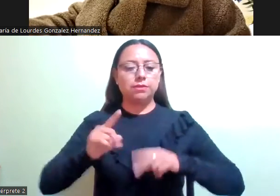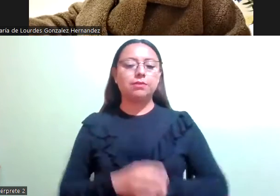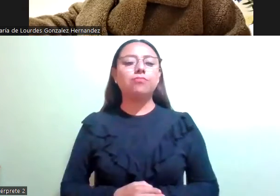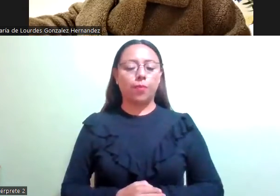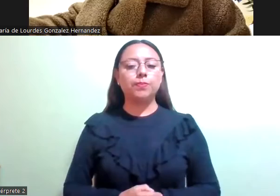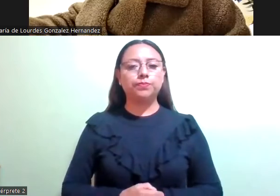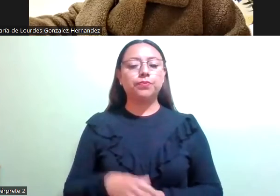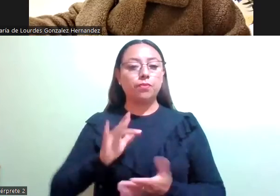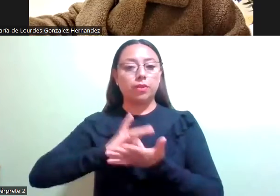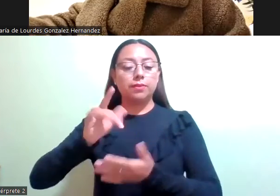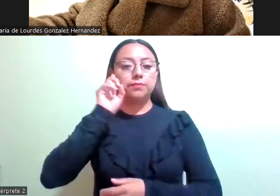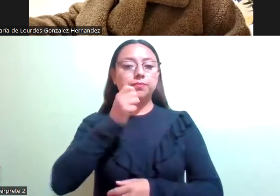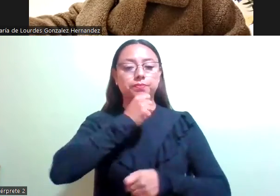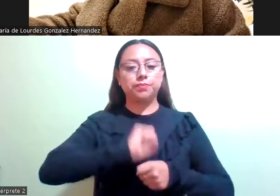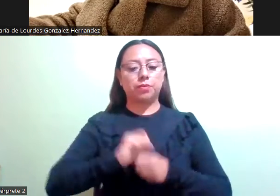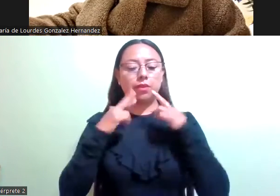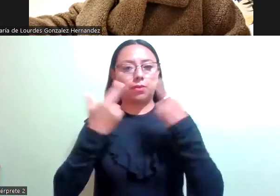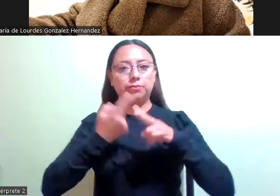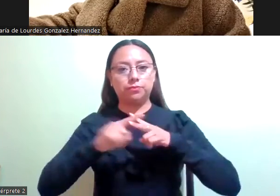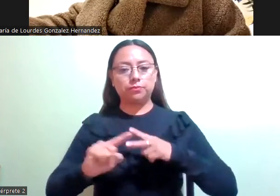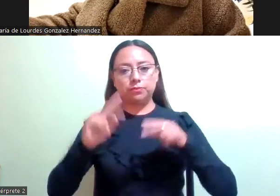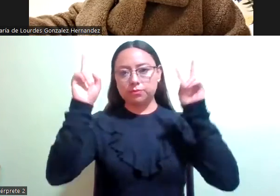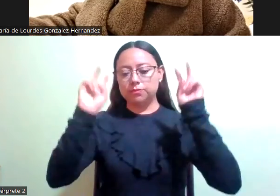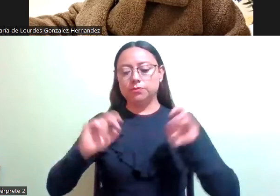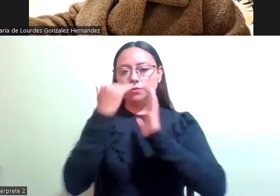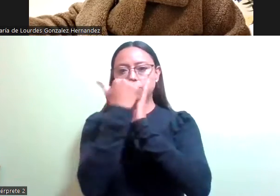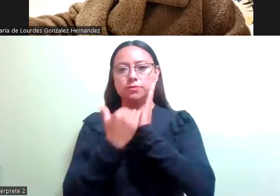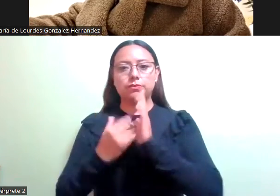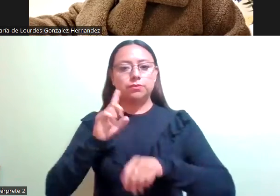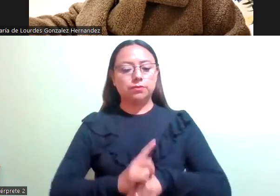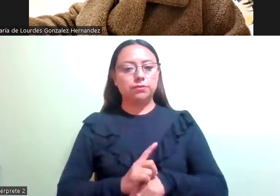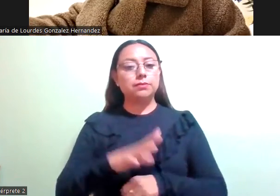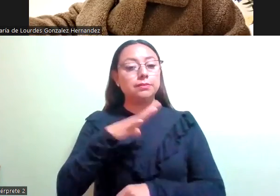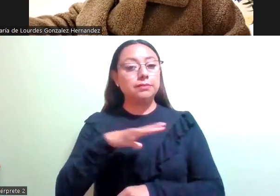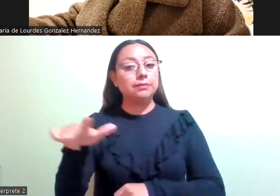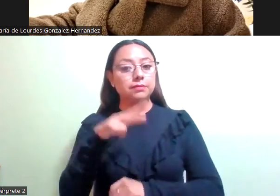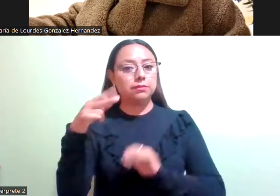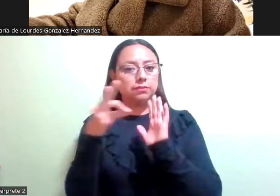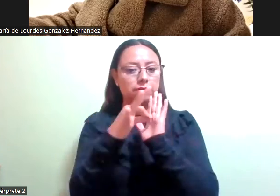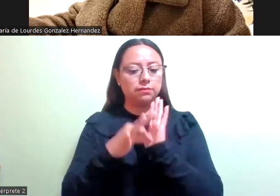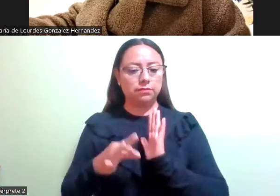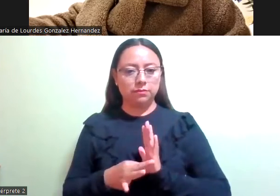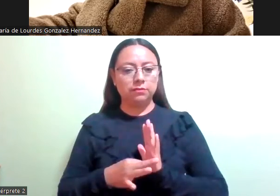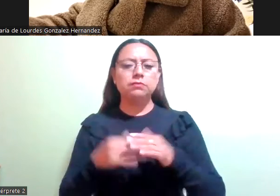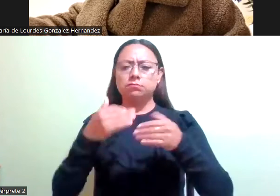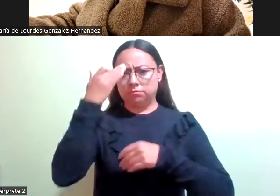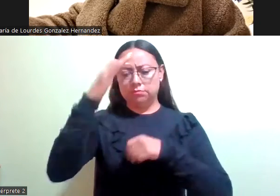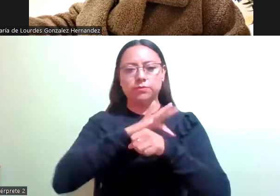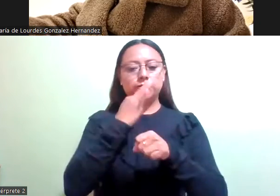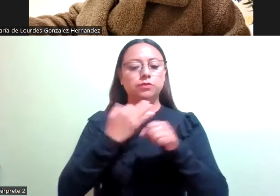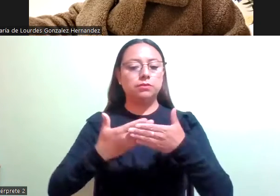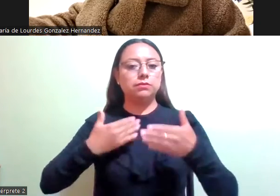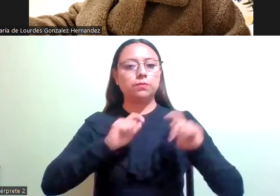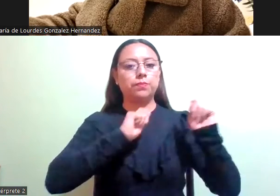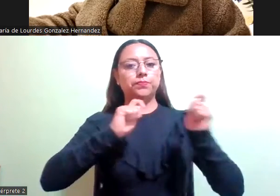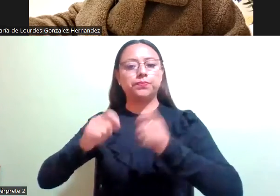sesión, toda vez que el orden del día de esta sesión ordinaria cuenta con 13 puntos y ha sido distribuido con anterioridad. Solicito